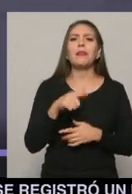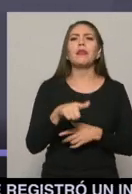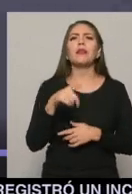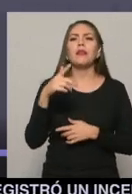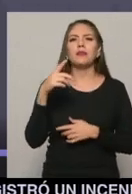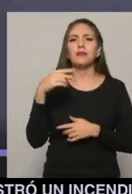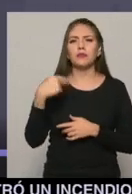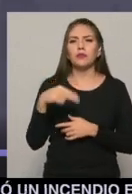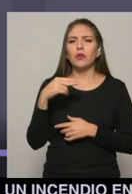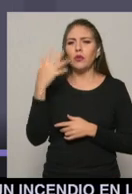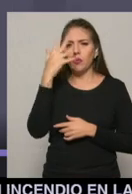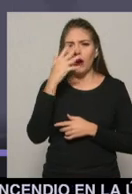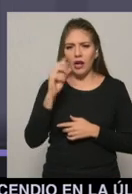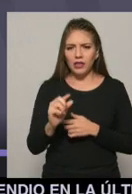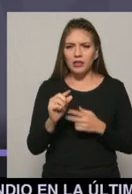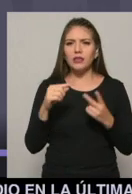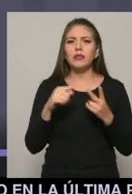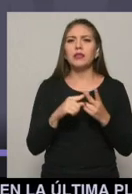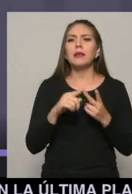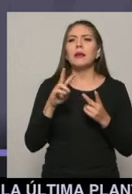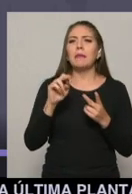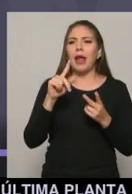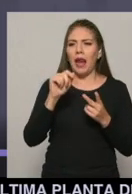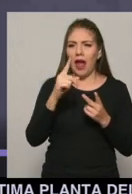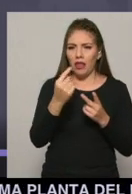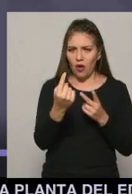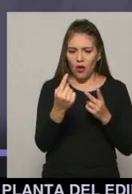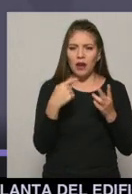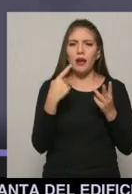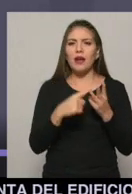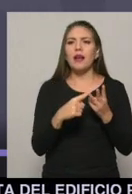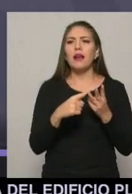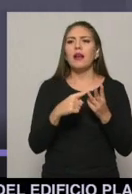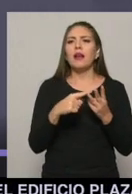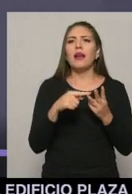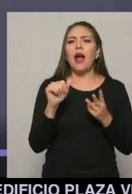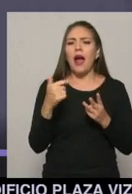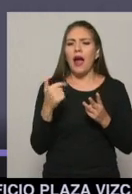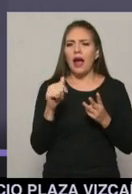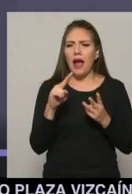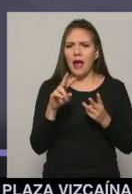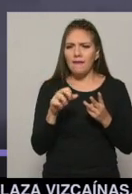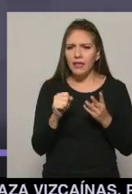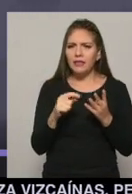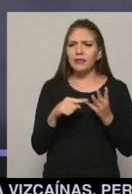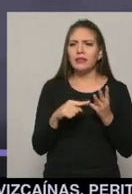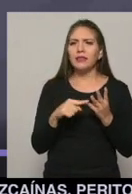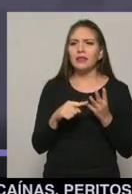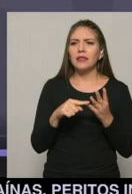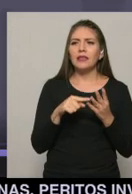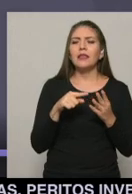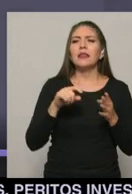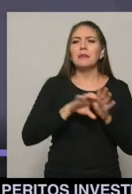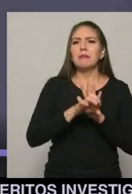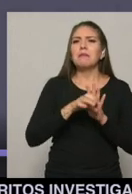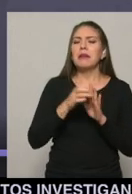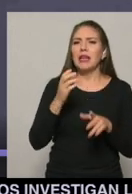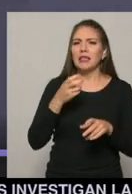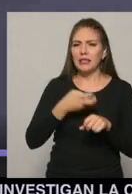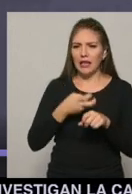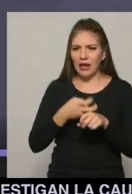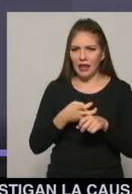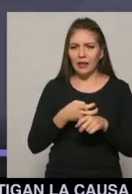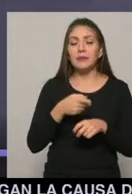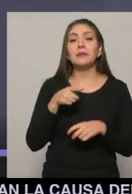Veladora, La michelada. Agaves, y otro más que nos está faltando, ¿verdad? Michelada. Michelada. Son